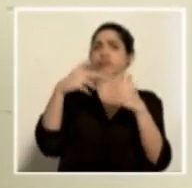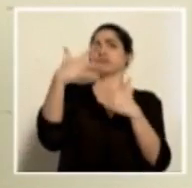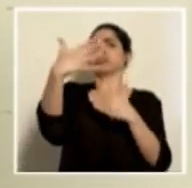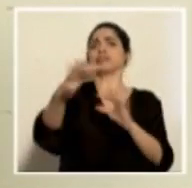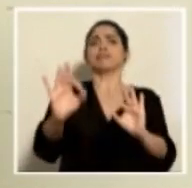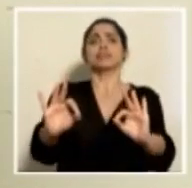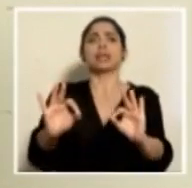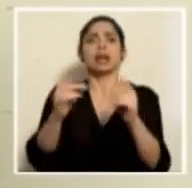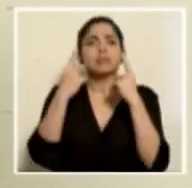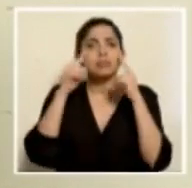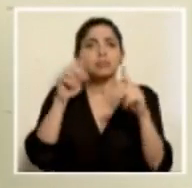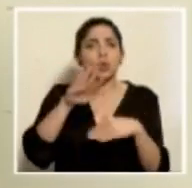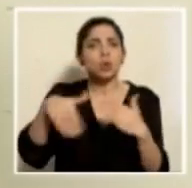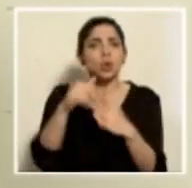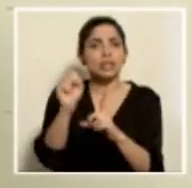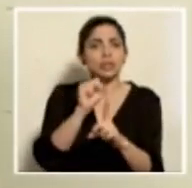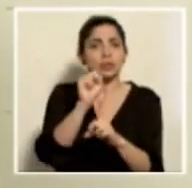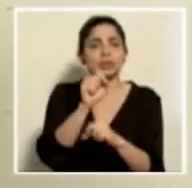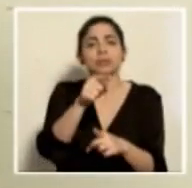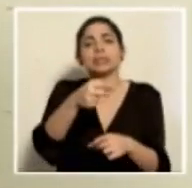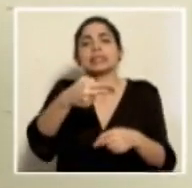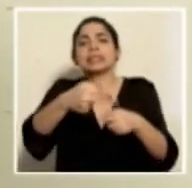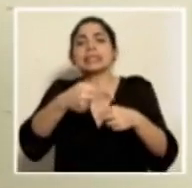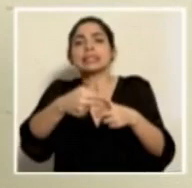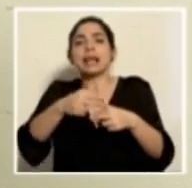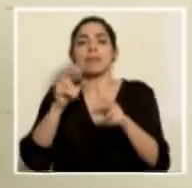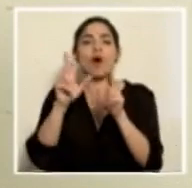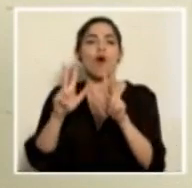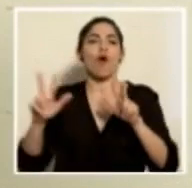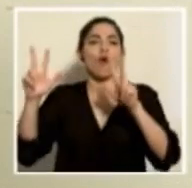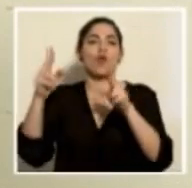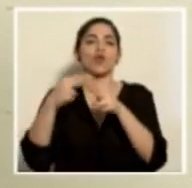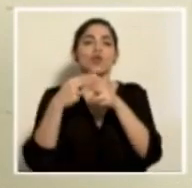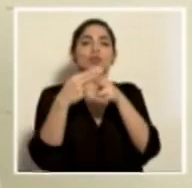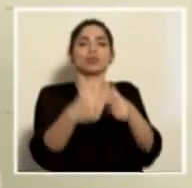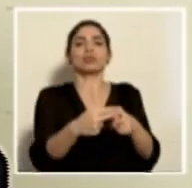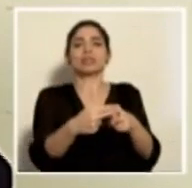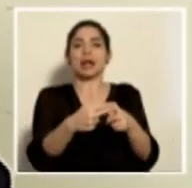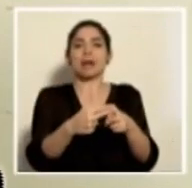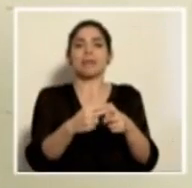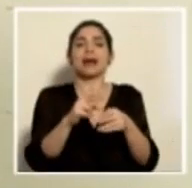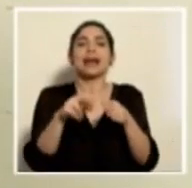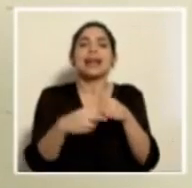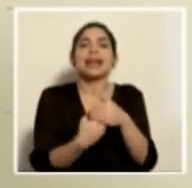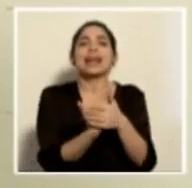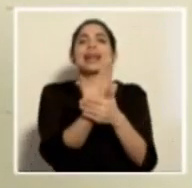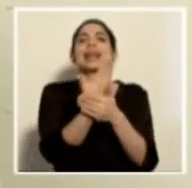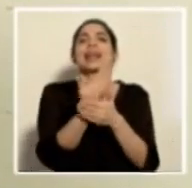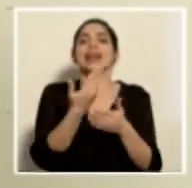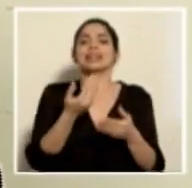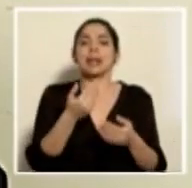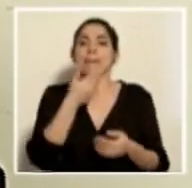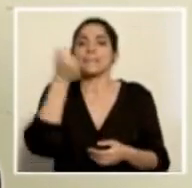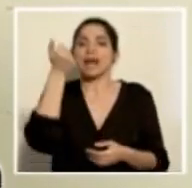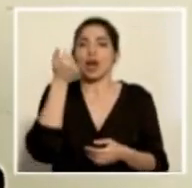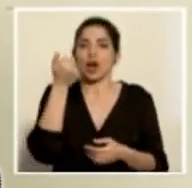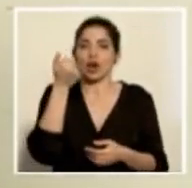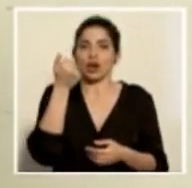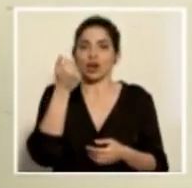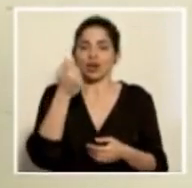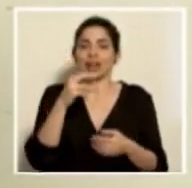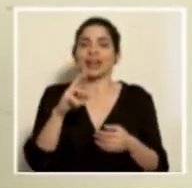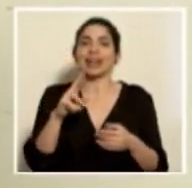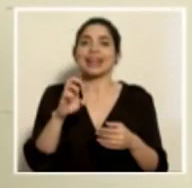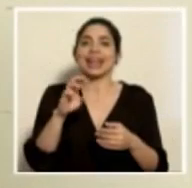esta circunstancia. Es lo que llaman en Naciones Unidas el renacer mejor, porque nos permite, como lo